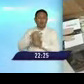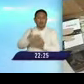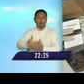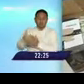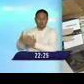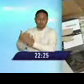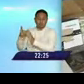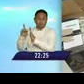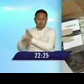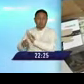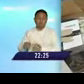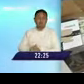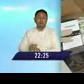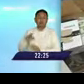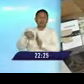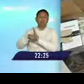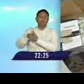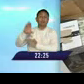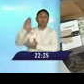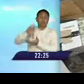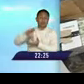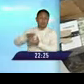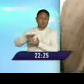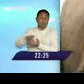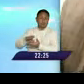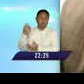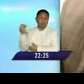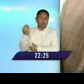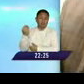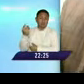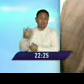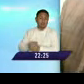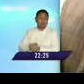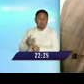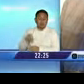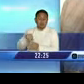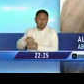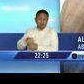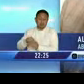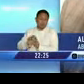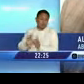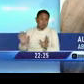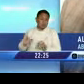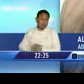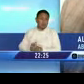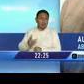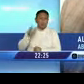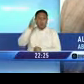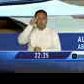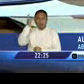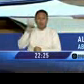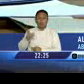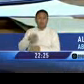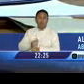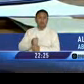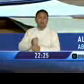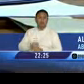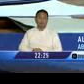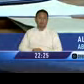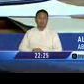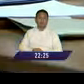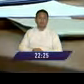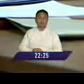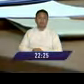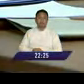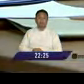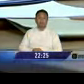custodiarlos. El Banco Central únicamente es el custodio del dinero, Porque es por seguridad. De esta manera, en el